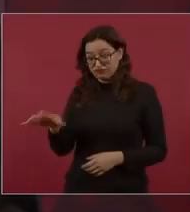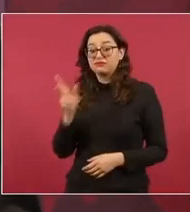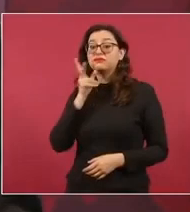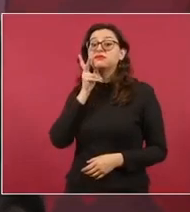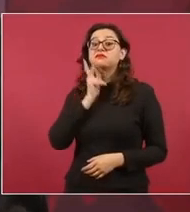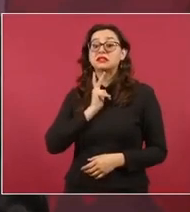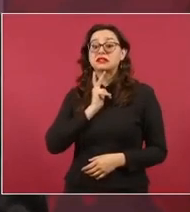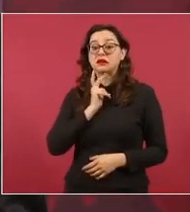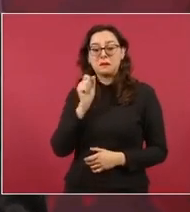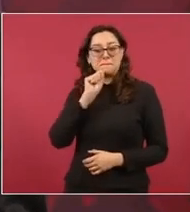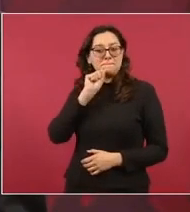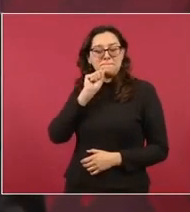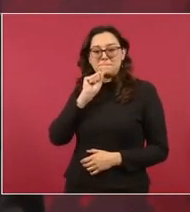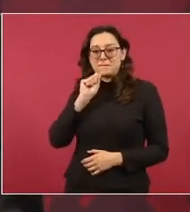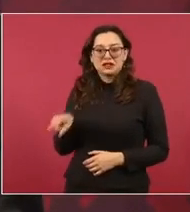lo mismo.